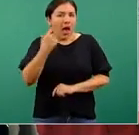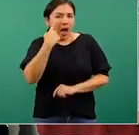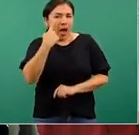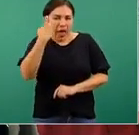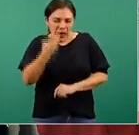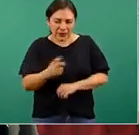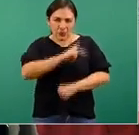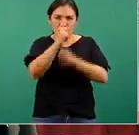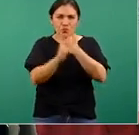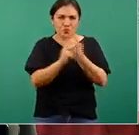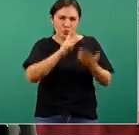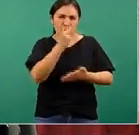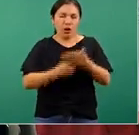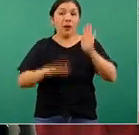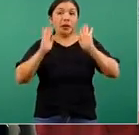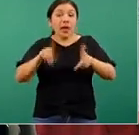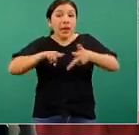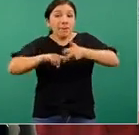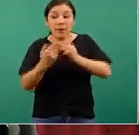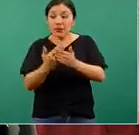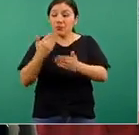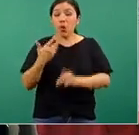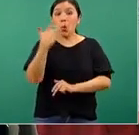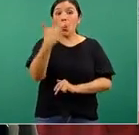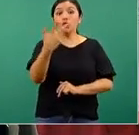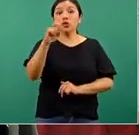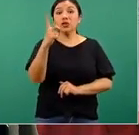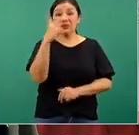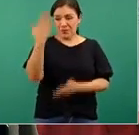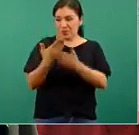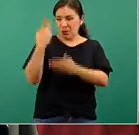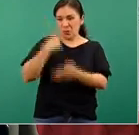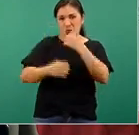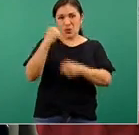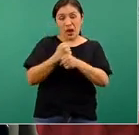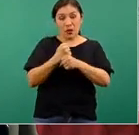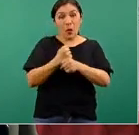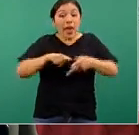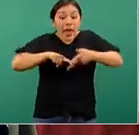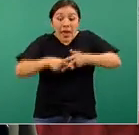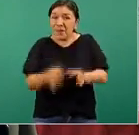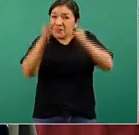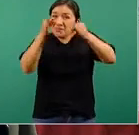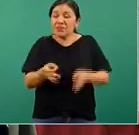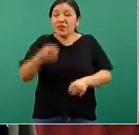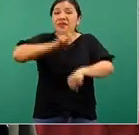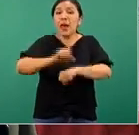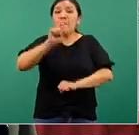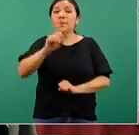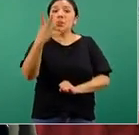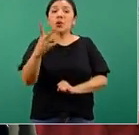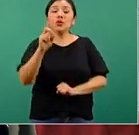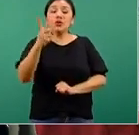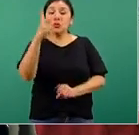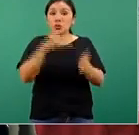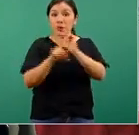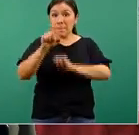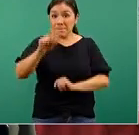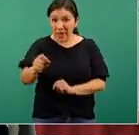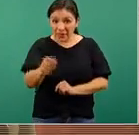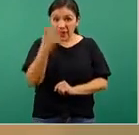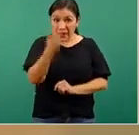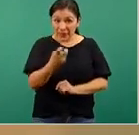programa. Fue presentado el 8 de diciembre del año pasado, arrancó el 24 de diciembre de 2020